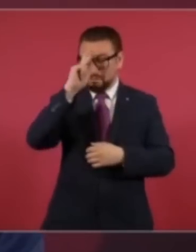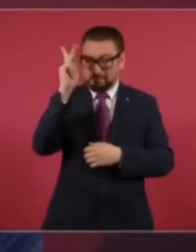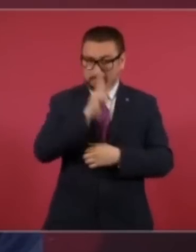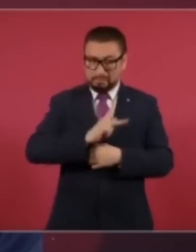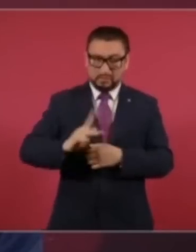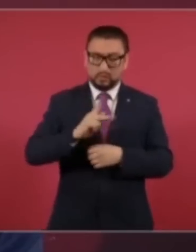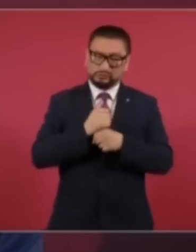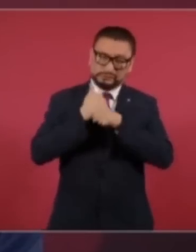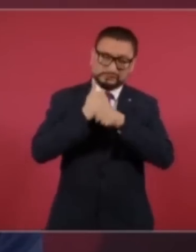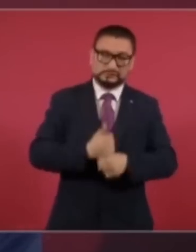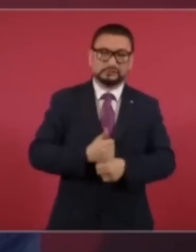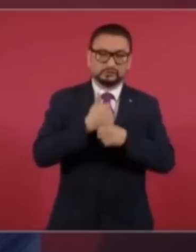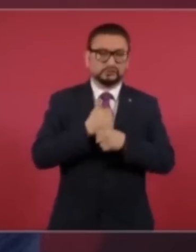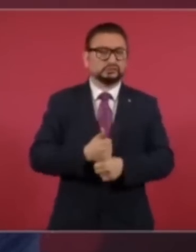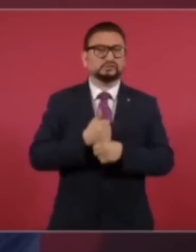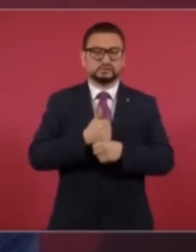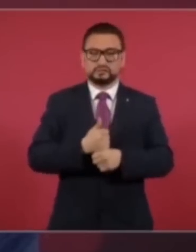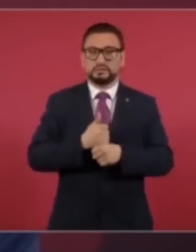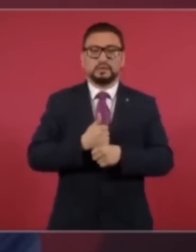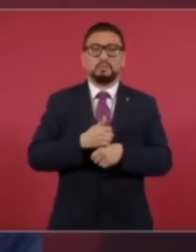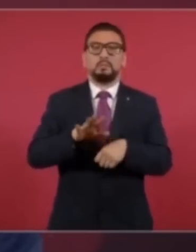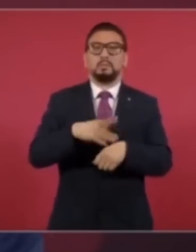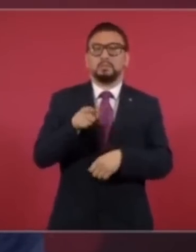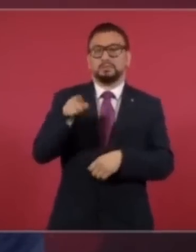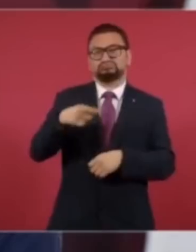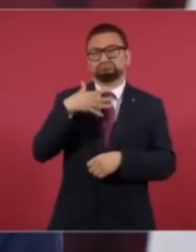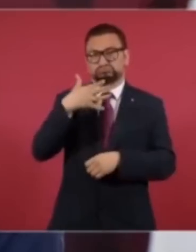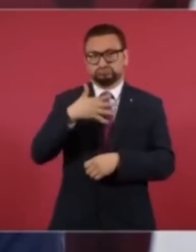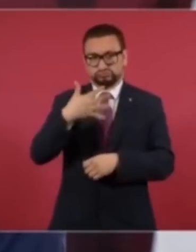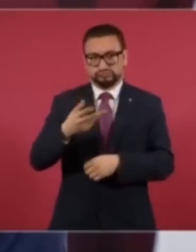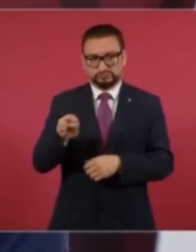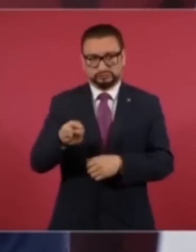aquejaba a nuestro país,